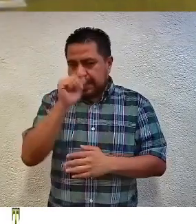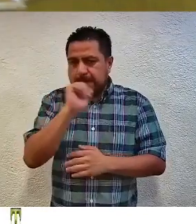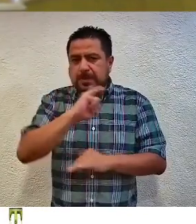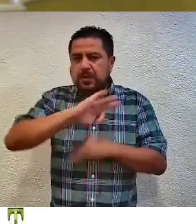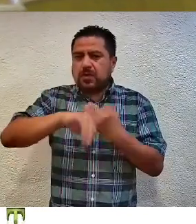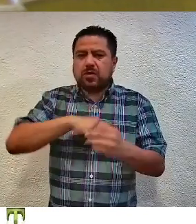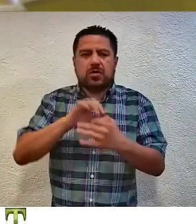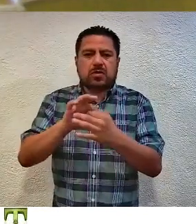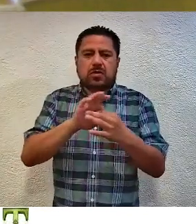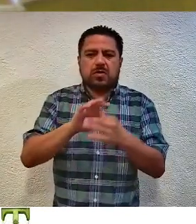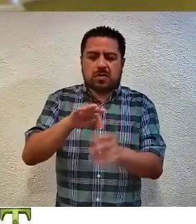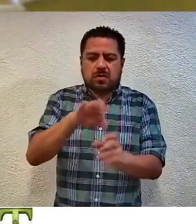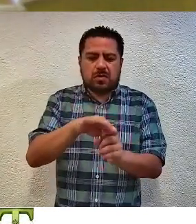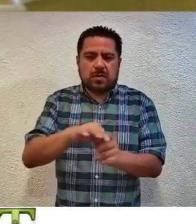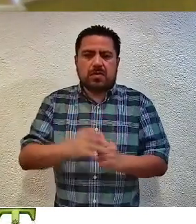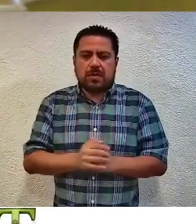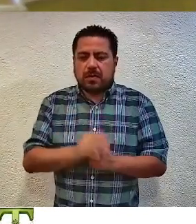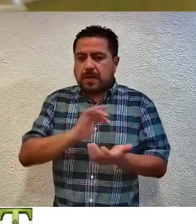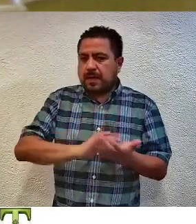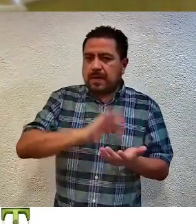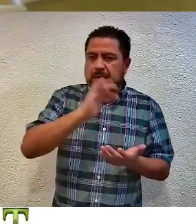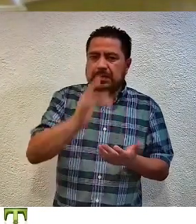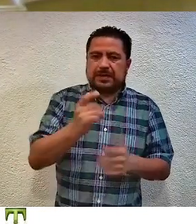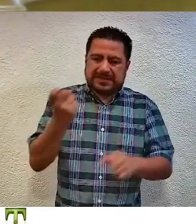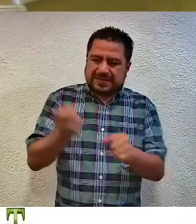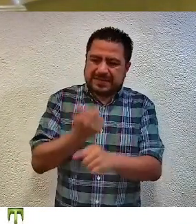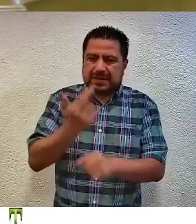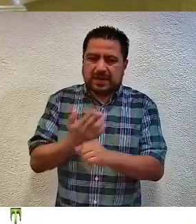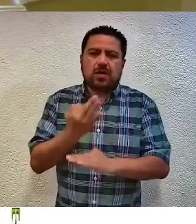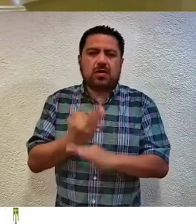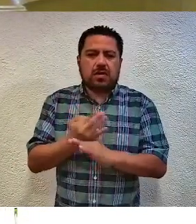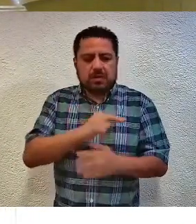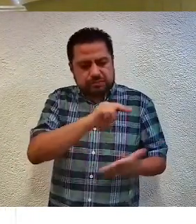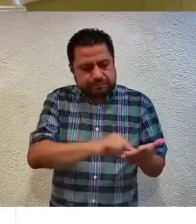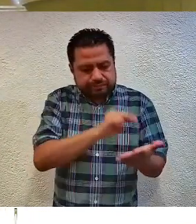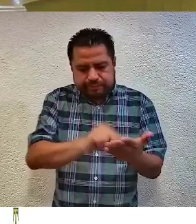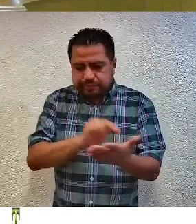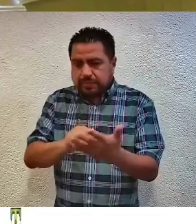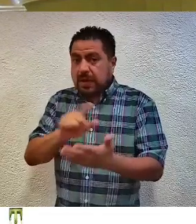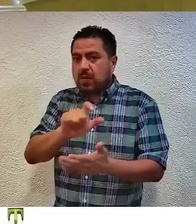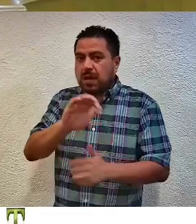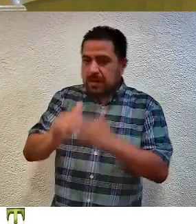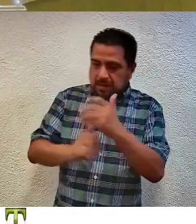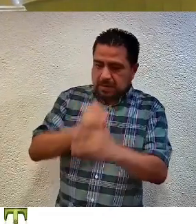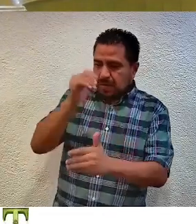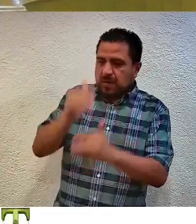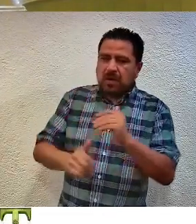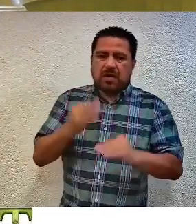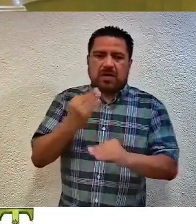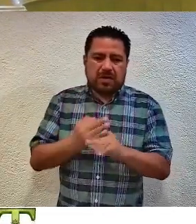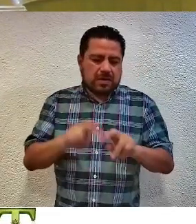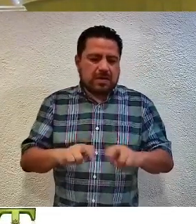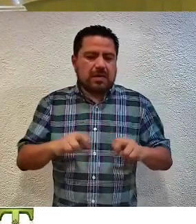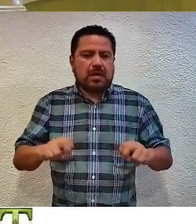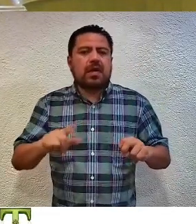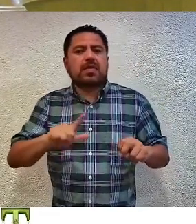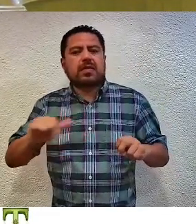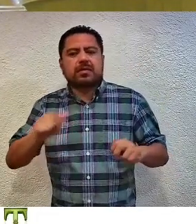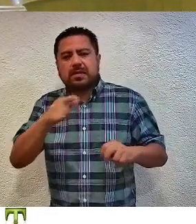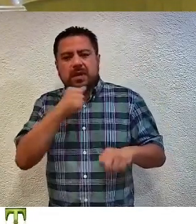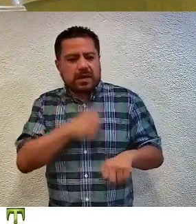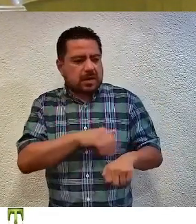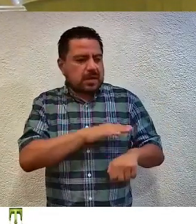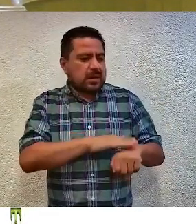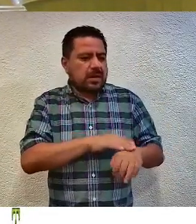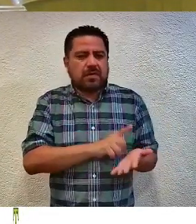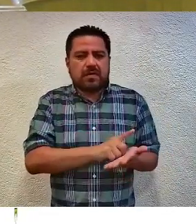por unanimidad de votos. Gracias, secretario. Sírvase recabar las firmas a la conclusión de la presente sesión y, en consecuencia, notificarse